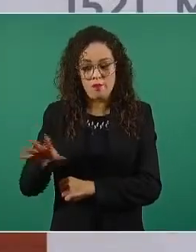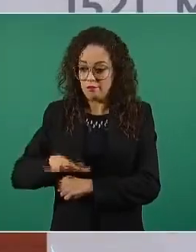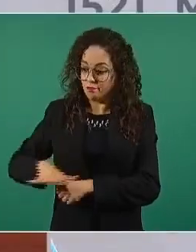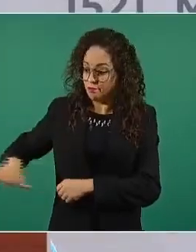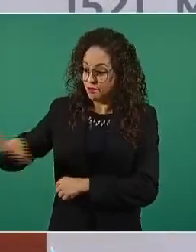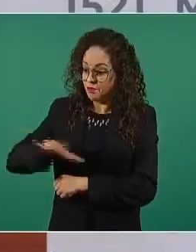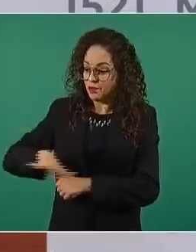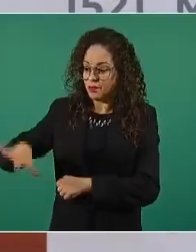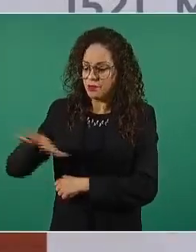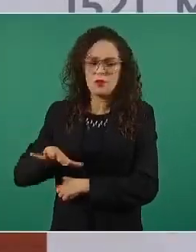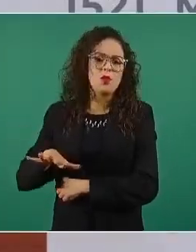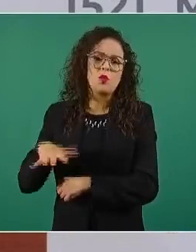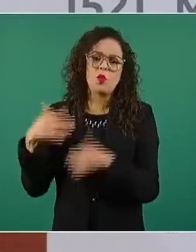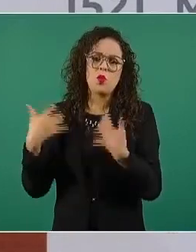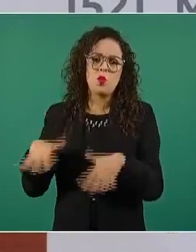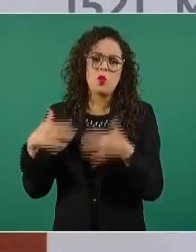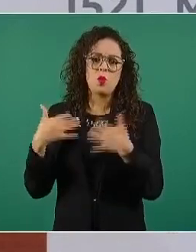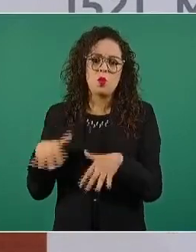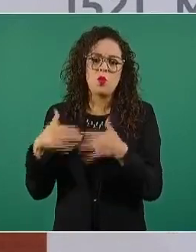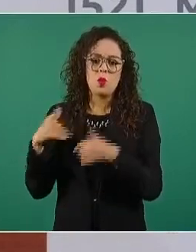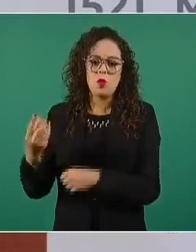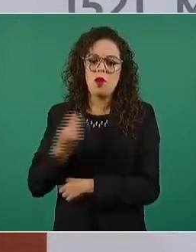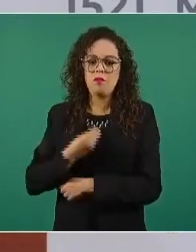pueblo de guerreros.